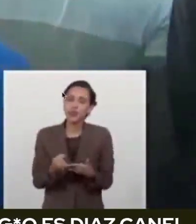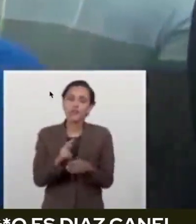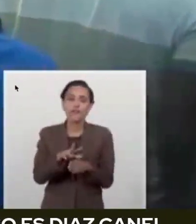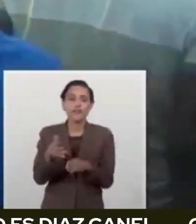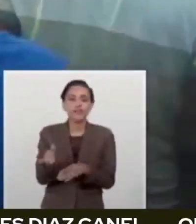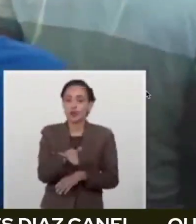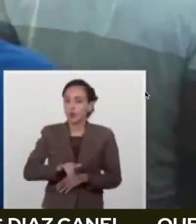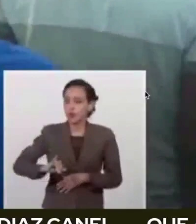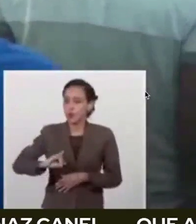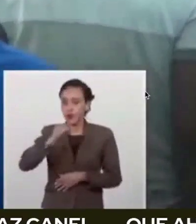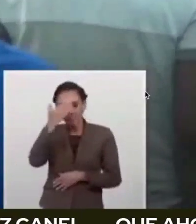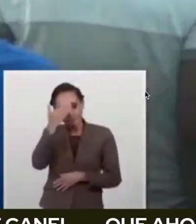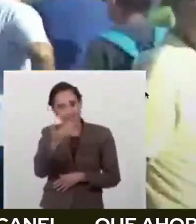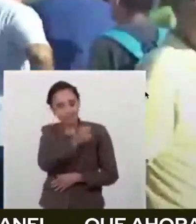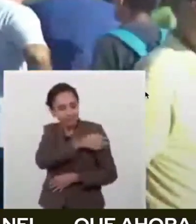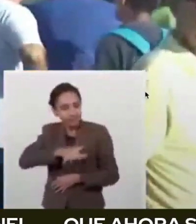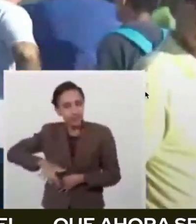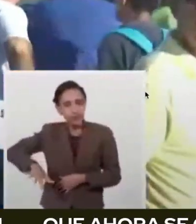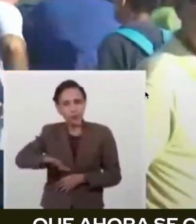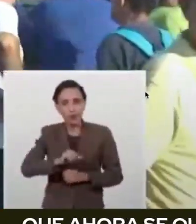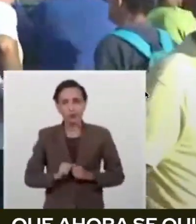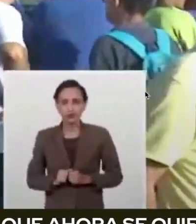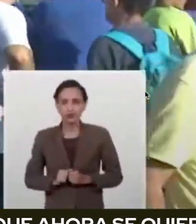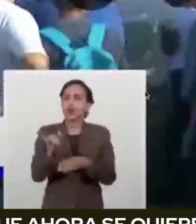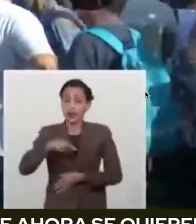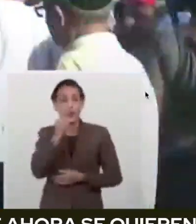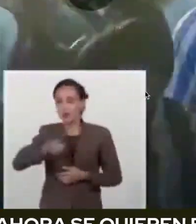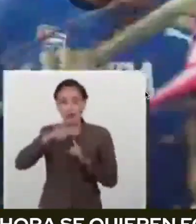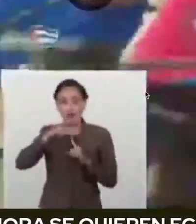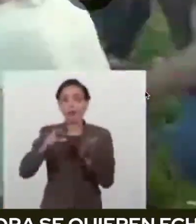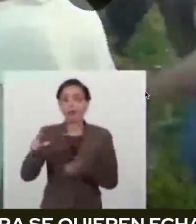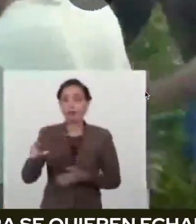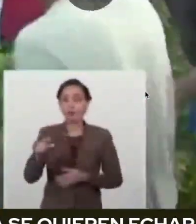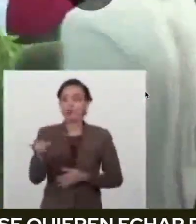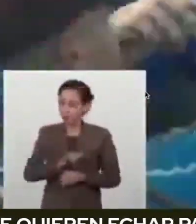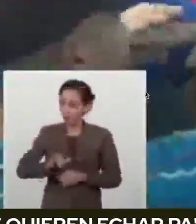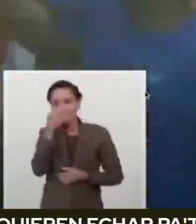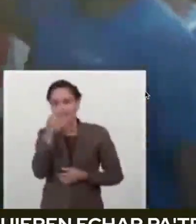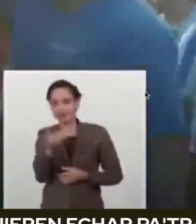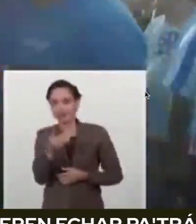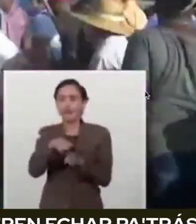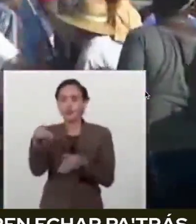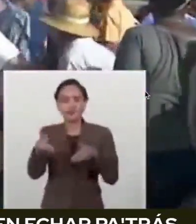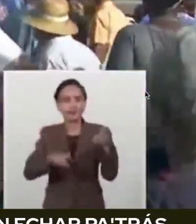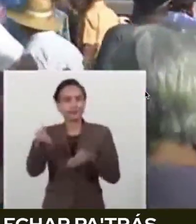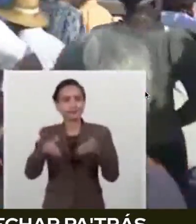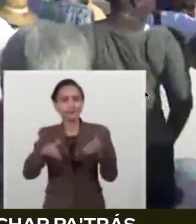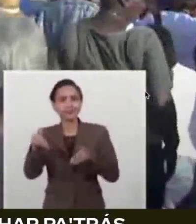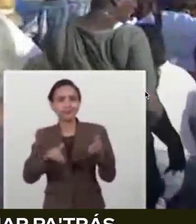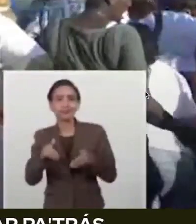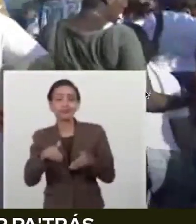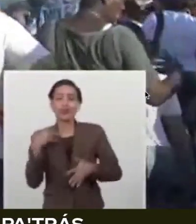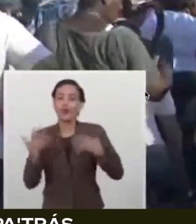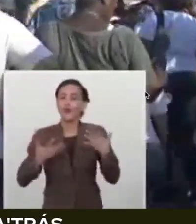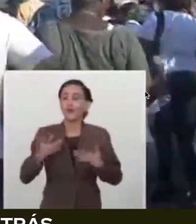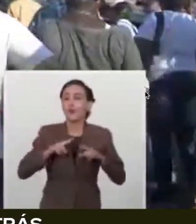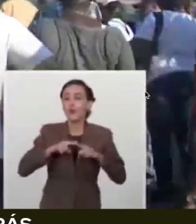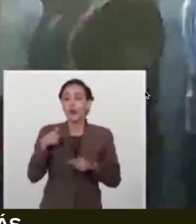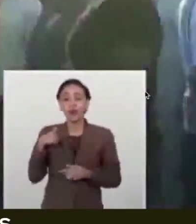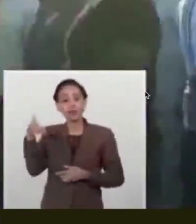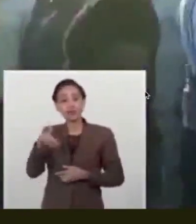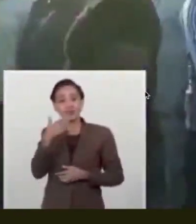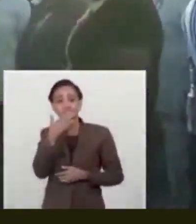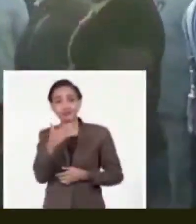miren días que hacer una gorra Google ahí está el vecino explicando ahora vamos a escuchar al señor pero primero vamos a lograr vamos a lo que vamos vamos